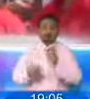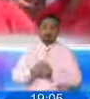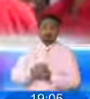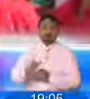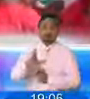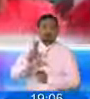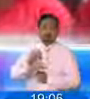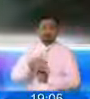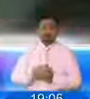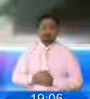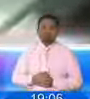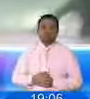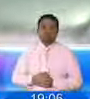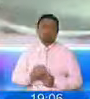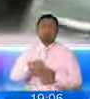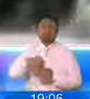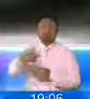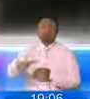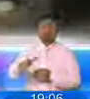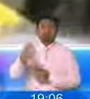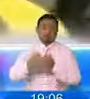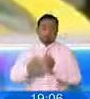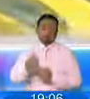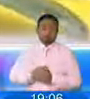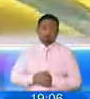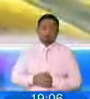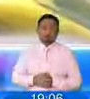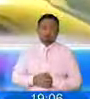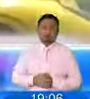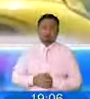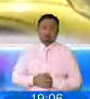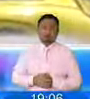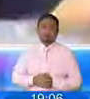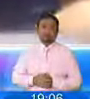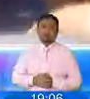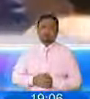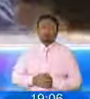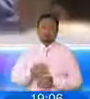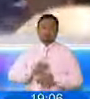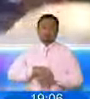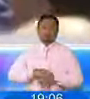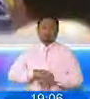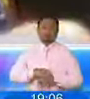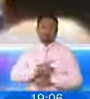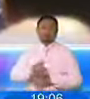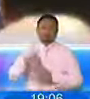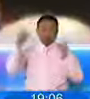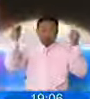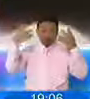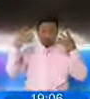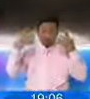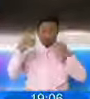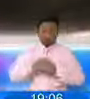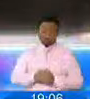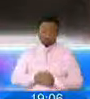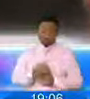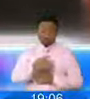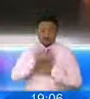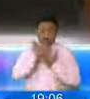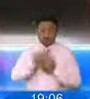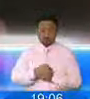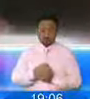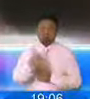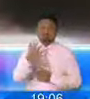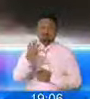negación hervía en los exteriores del CNE, y no por el desafuero del sol.